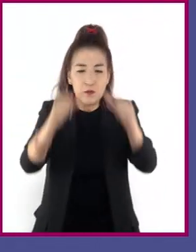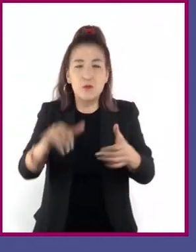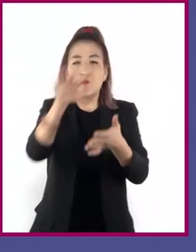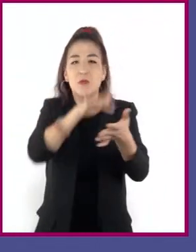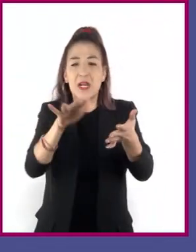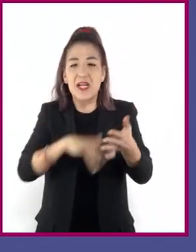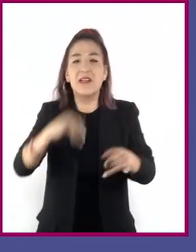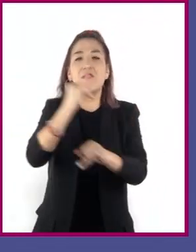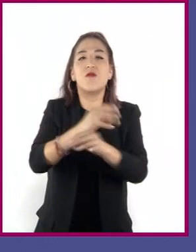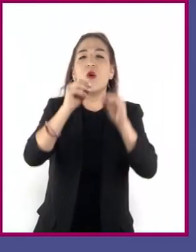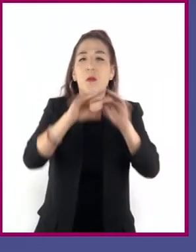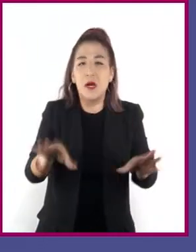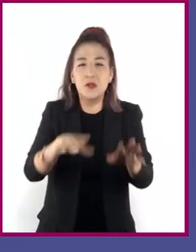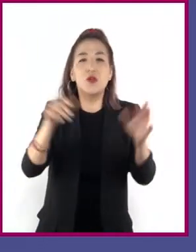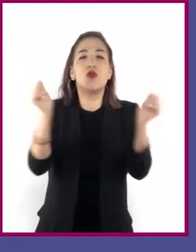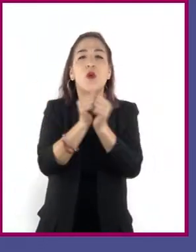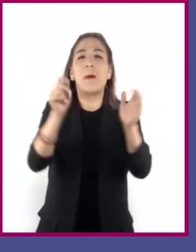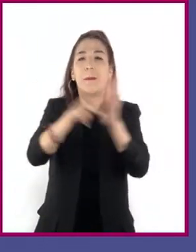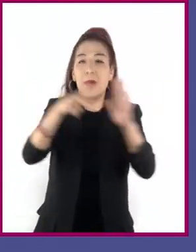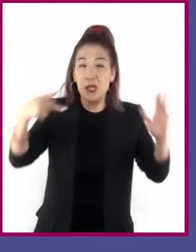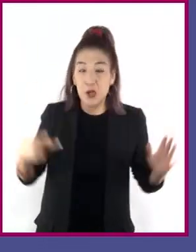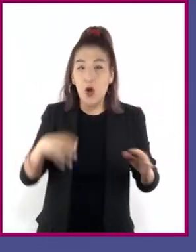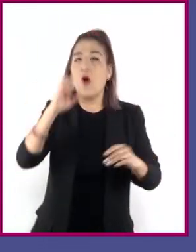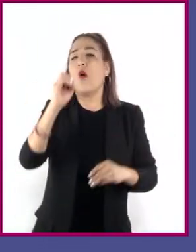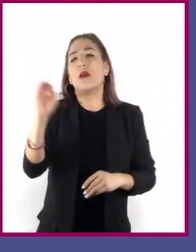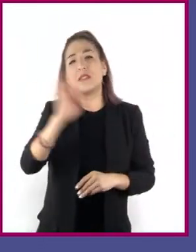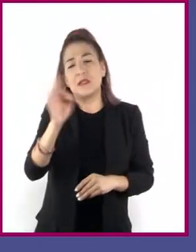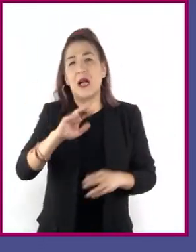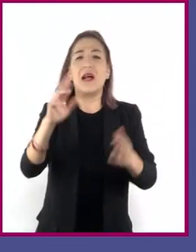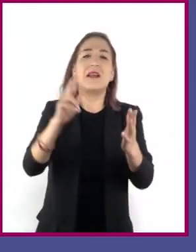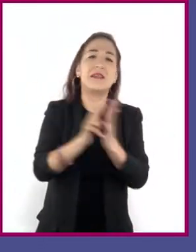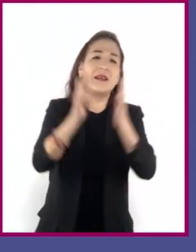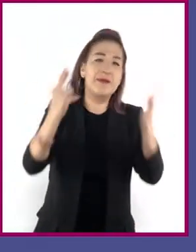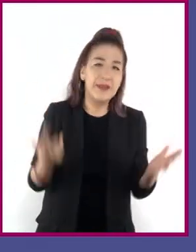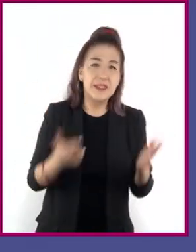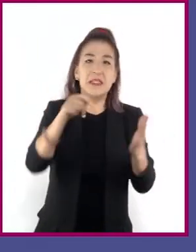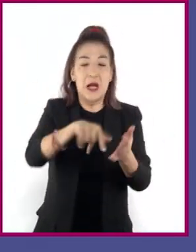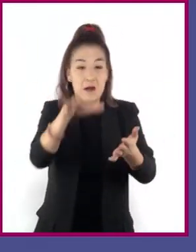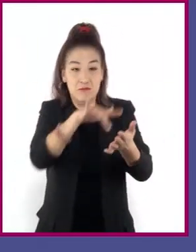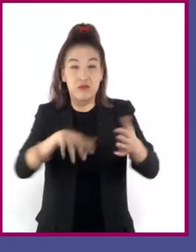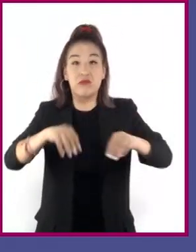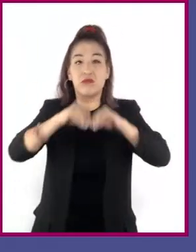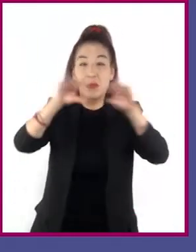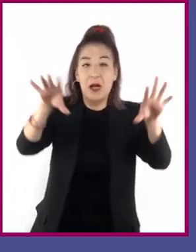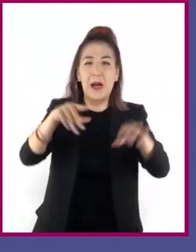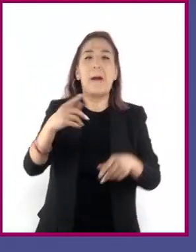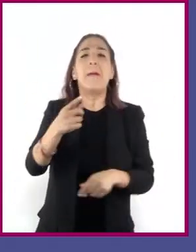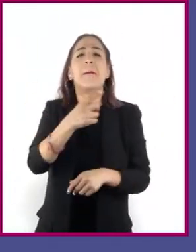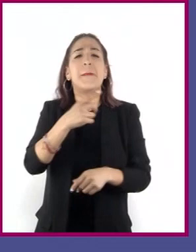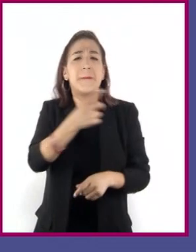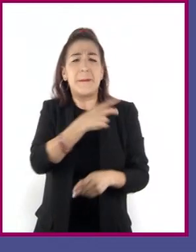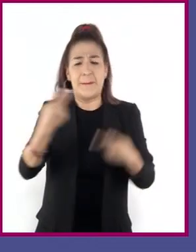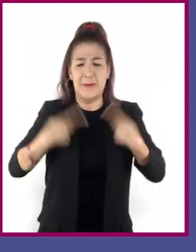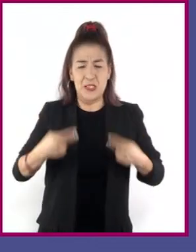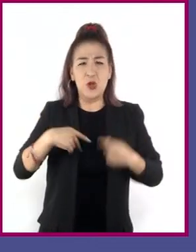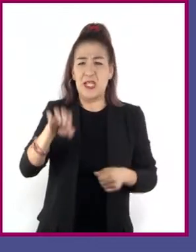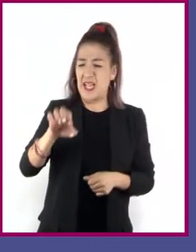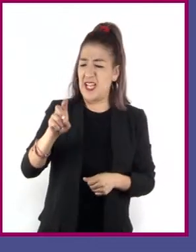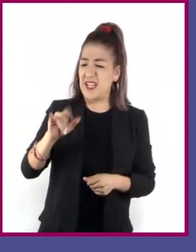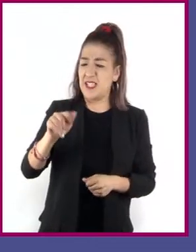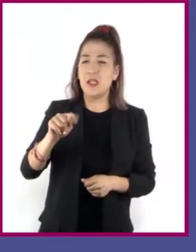periodísticos o los textos en revistas que se van a publicar los editores lo que tienen que hacer es revisar